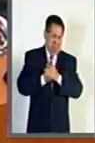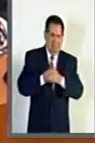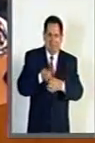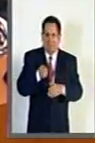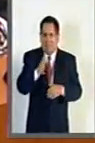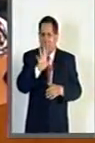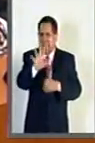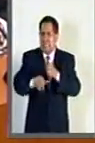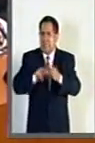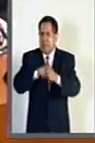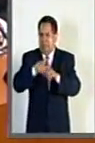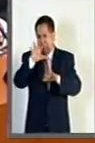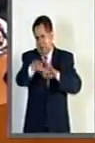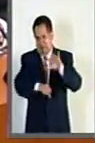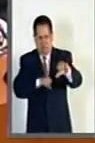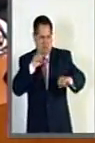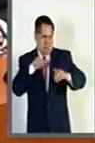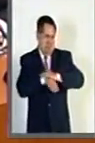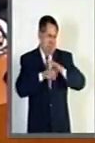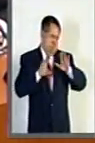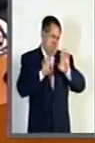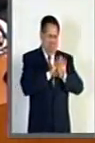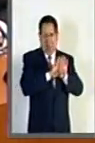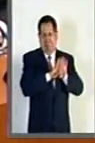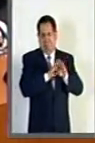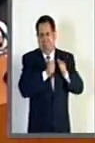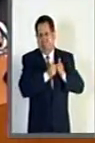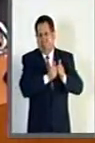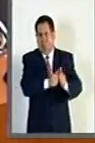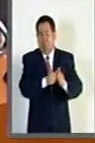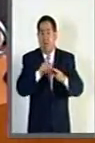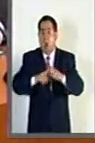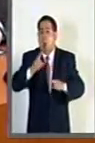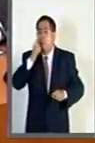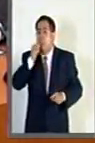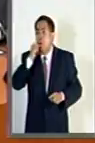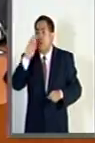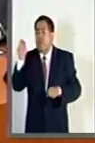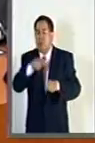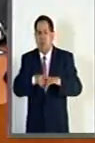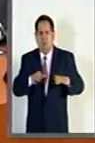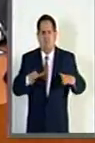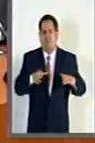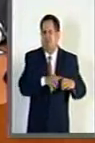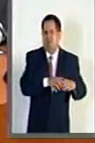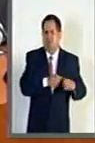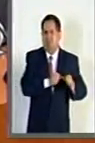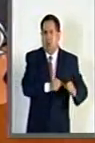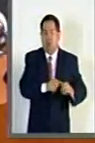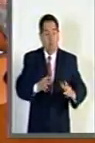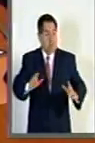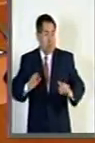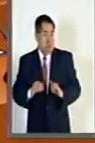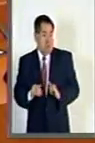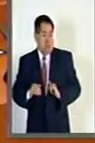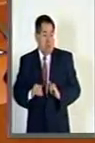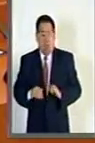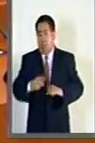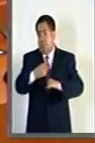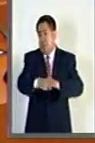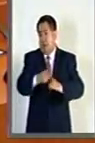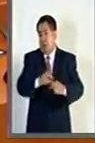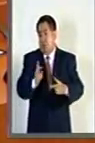animales y resguardados por la Policía Federal. ¡Ah! ¿Es un delito